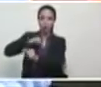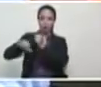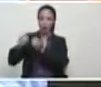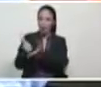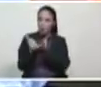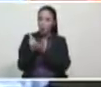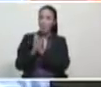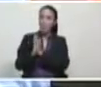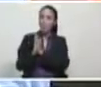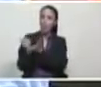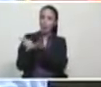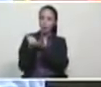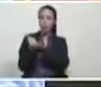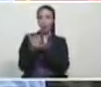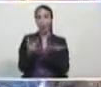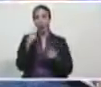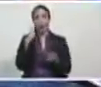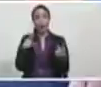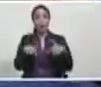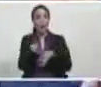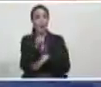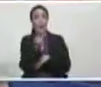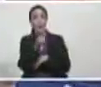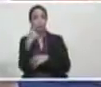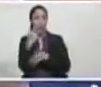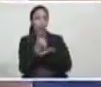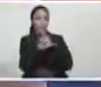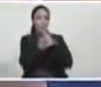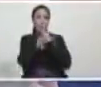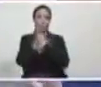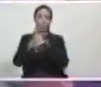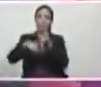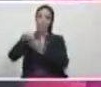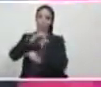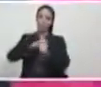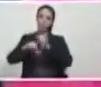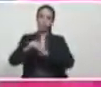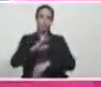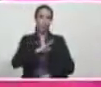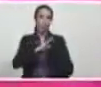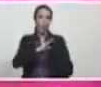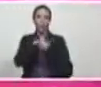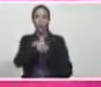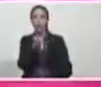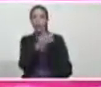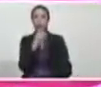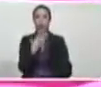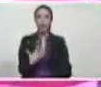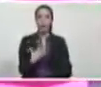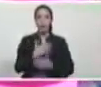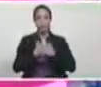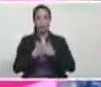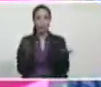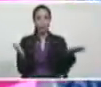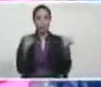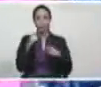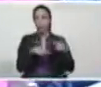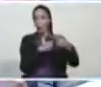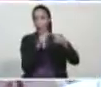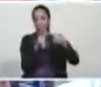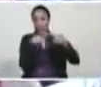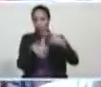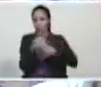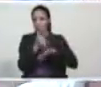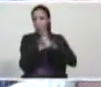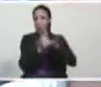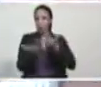primero la patria, primero Venezuela. Venezuela bella, nuestra Venezuela hermosa. Antes que nada, primero Venezuela, la